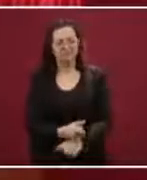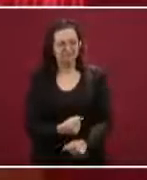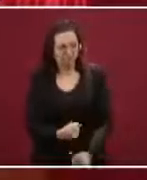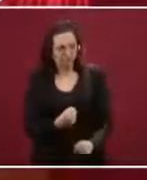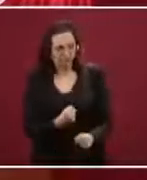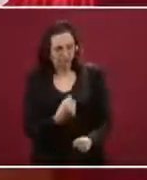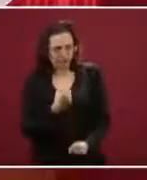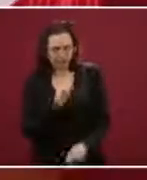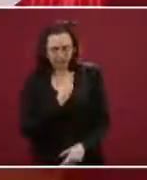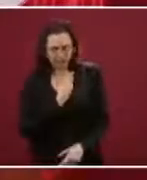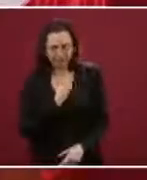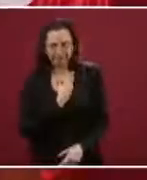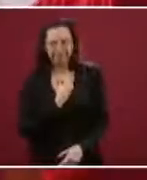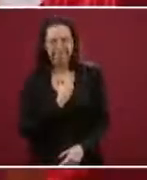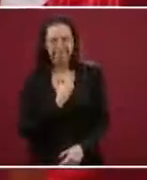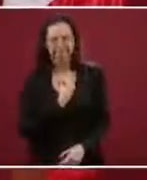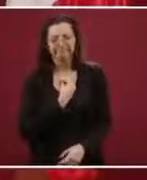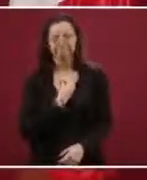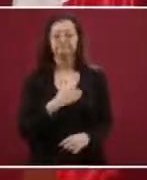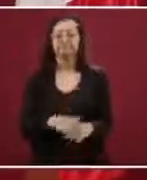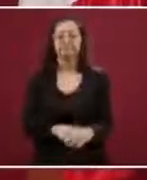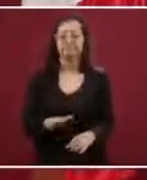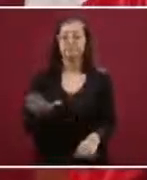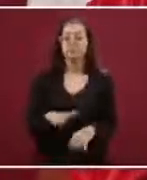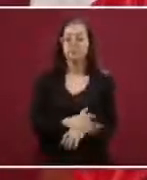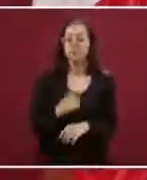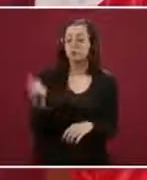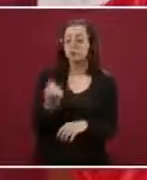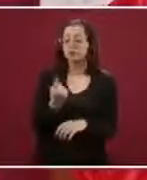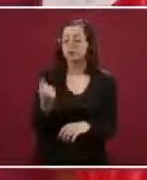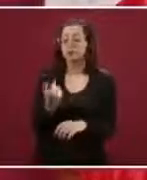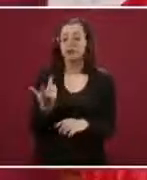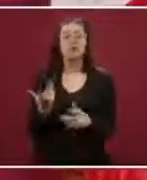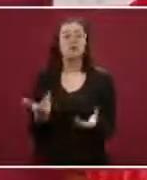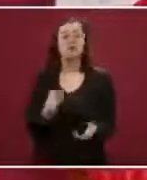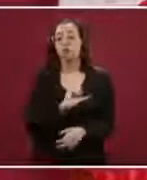porque la mayoría de las instituciones